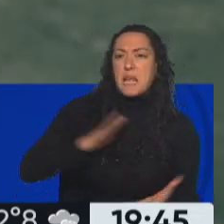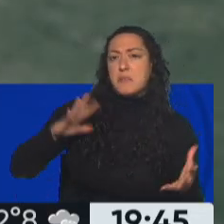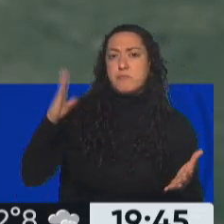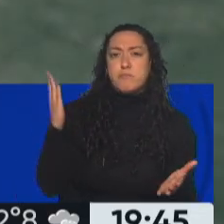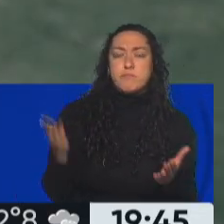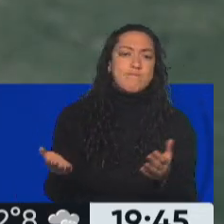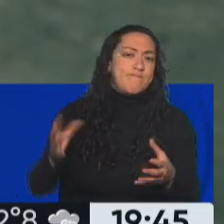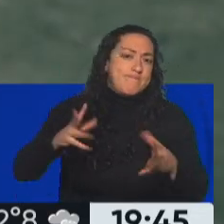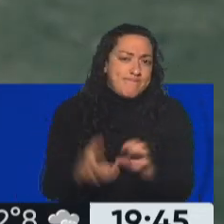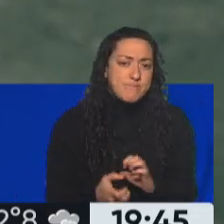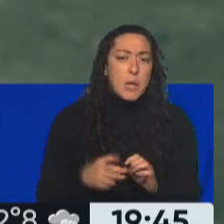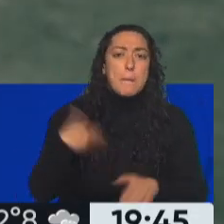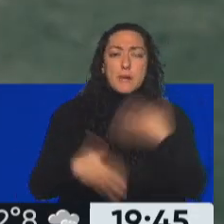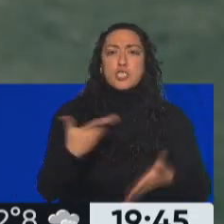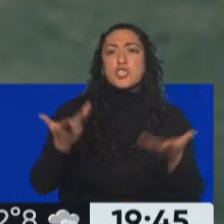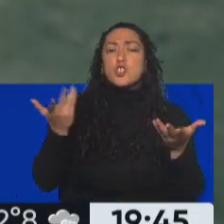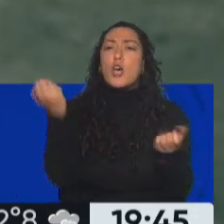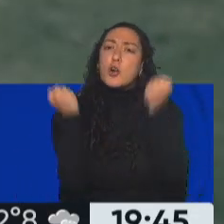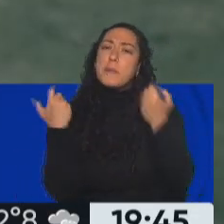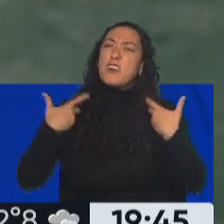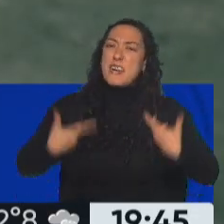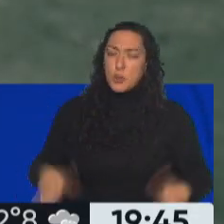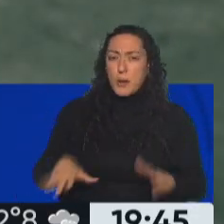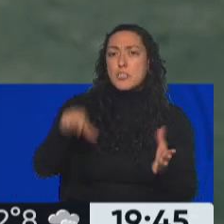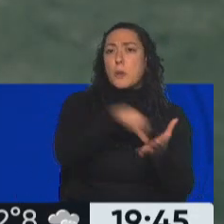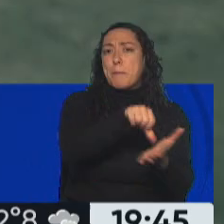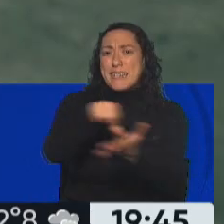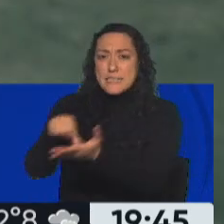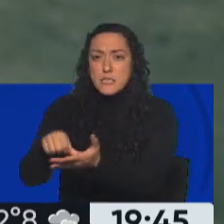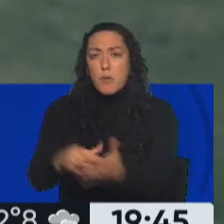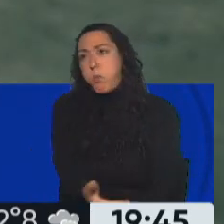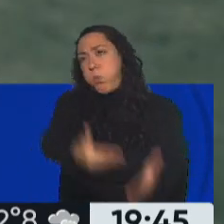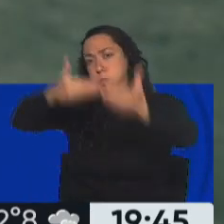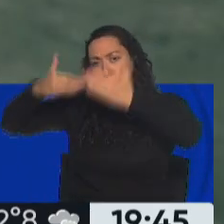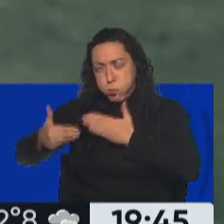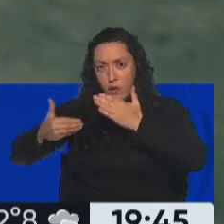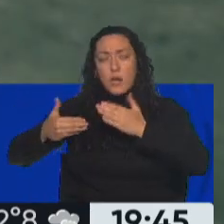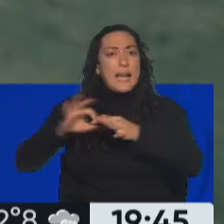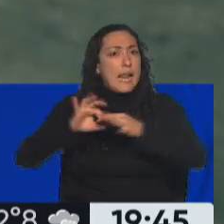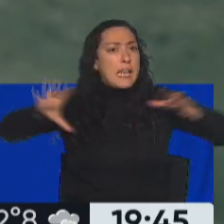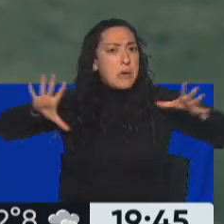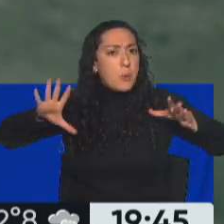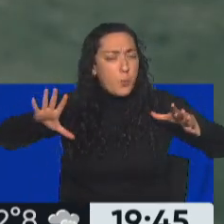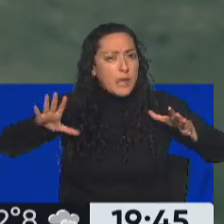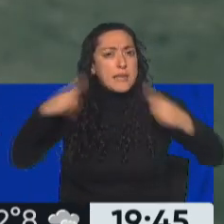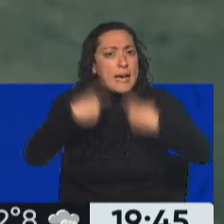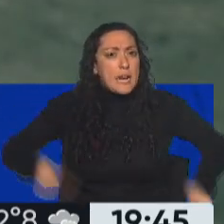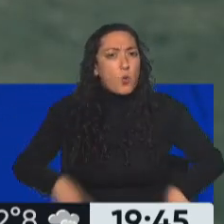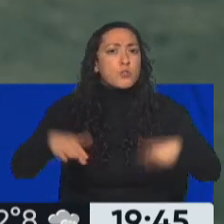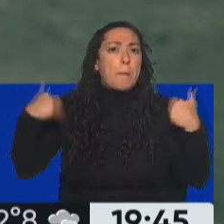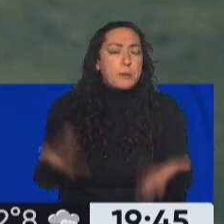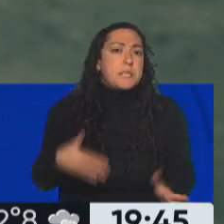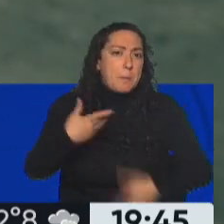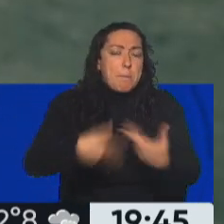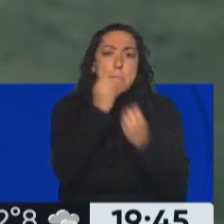el proceso económico natural, llegando a impedirle a los países más postergados del mundo gozar libremente de sus propios recursos para salir